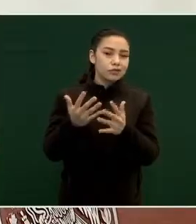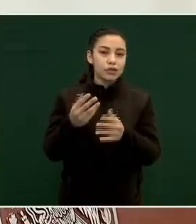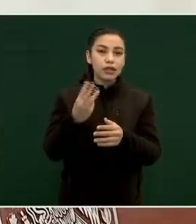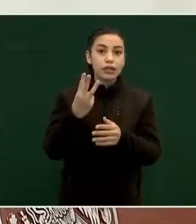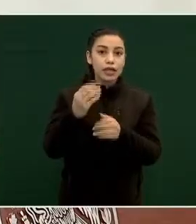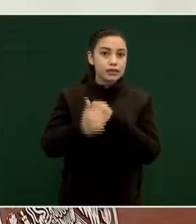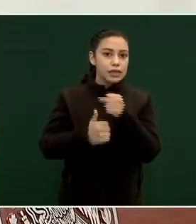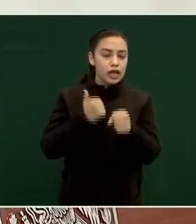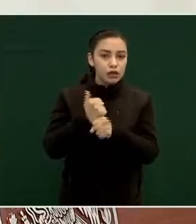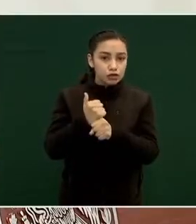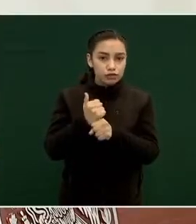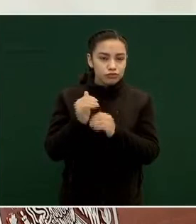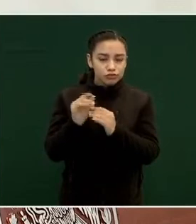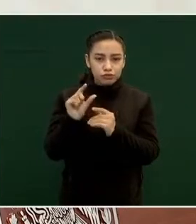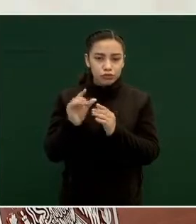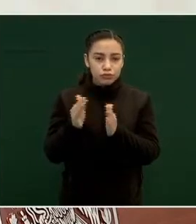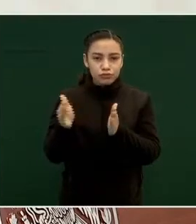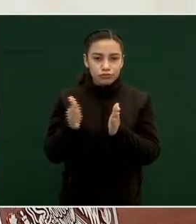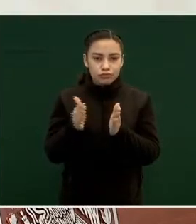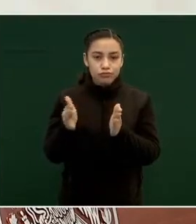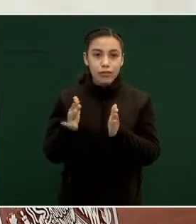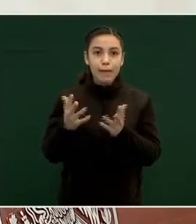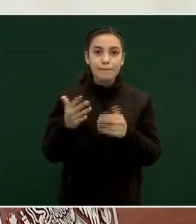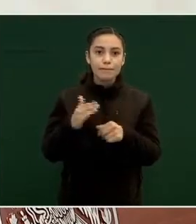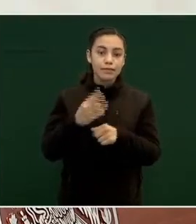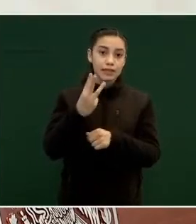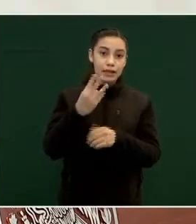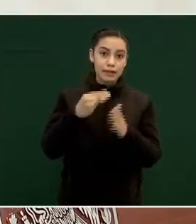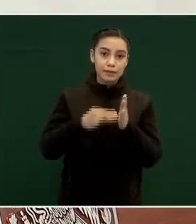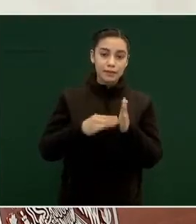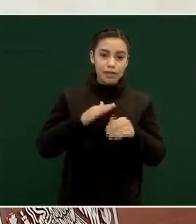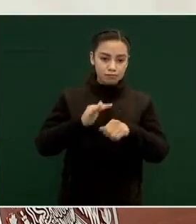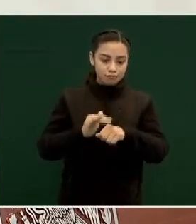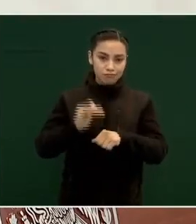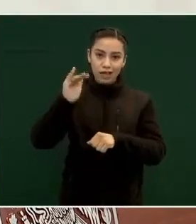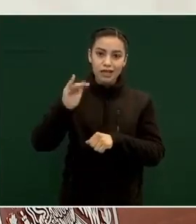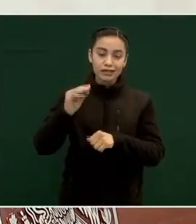de 3,000 elementos aquí en Sonora.